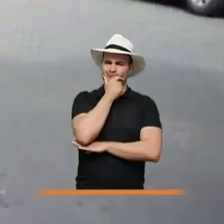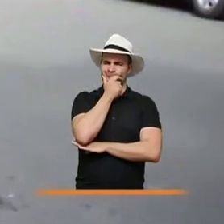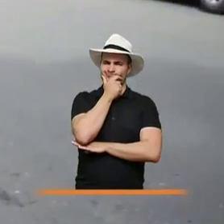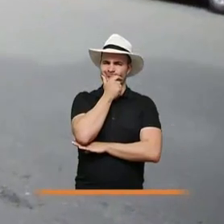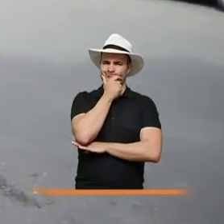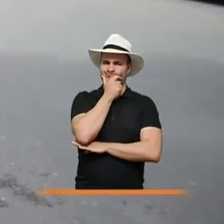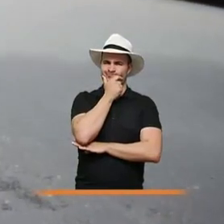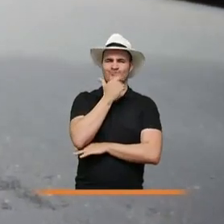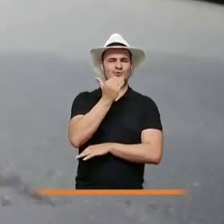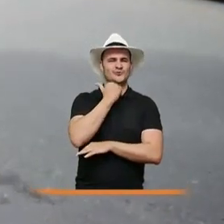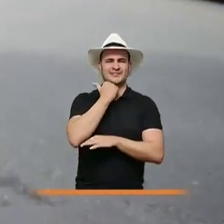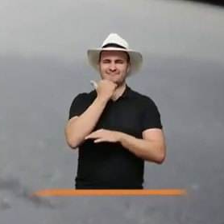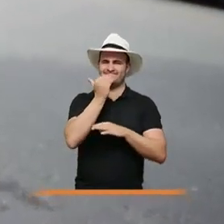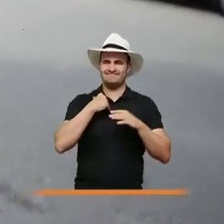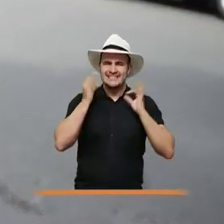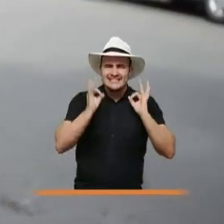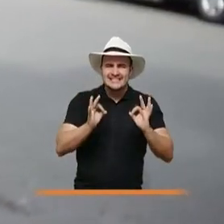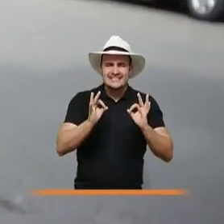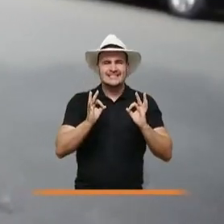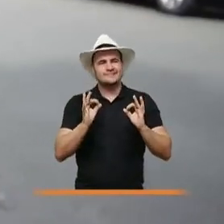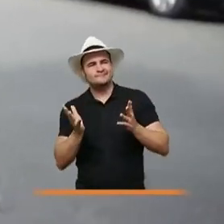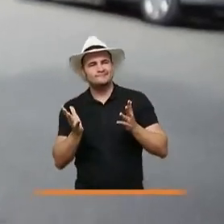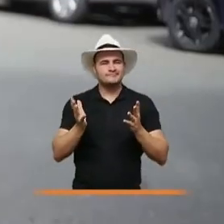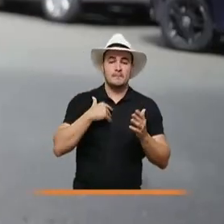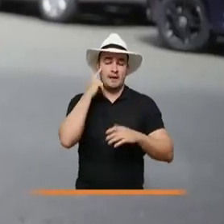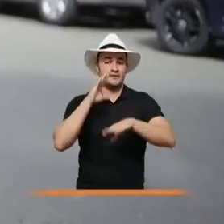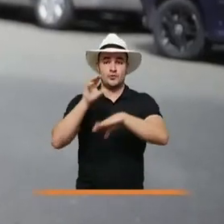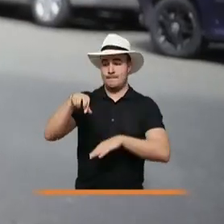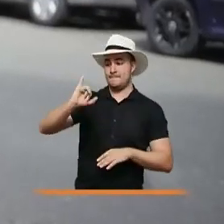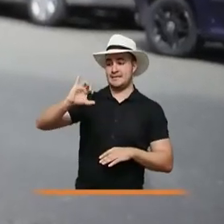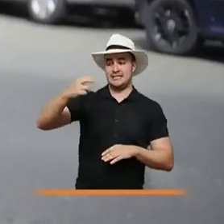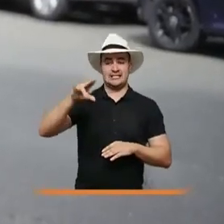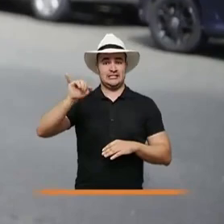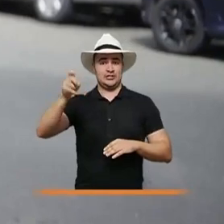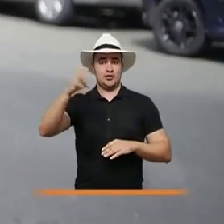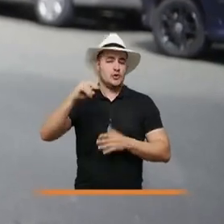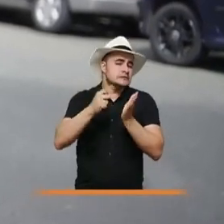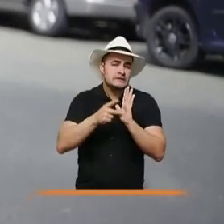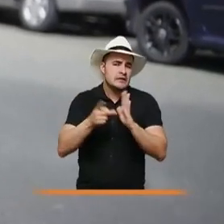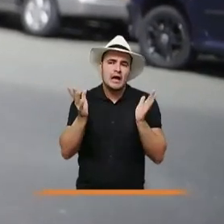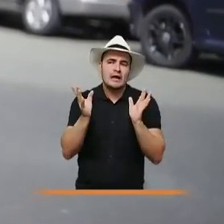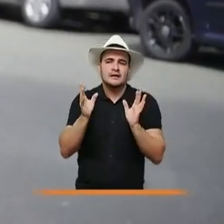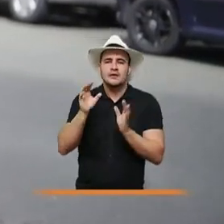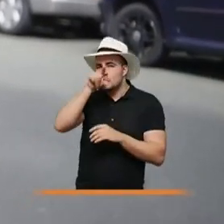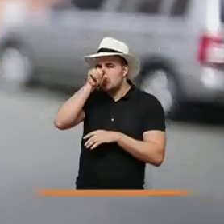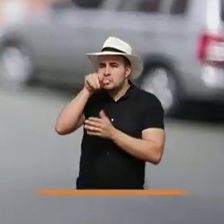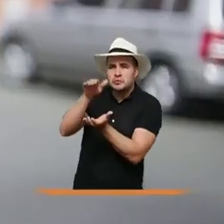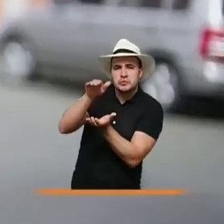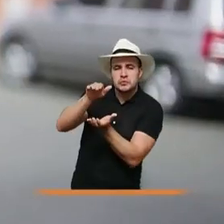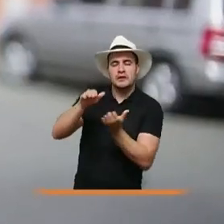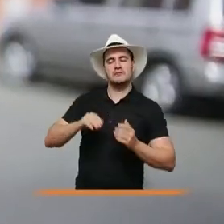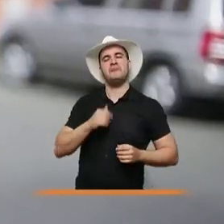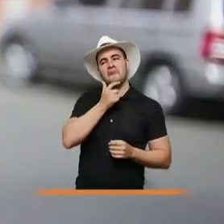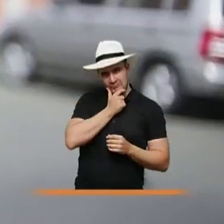nombre de embi chingón un piercing o viene siendo relacionado como algo pequeño también se deshace es que como un pájaro yo lo buscaba es como un pájaro